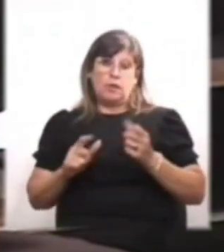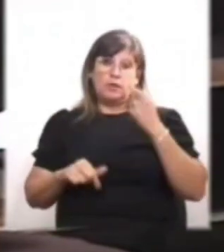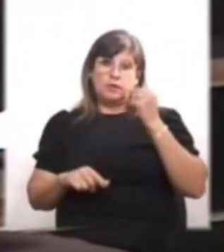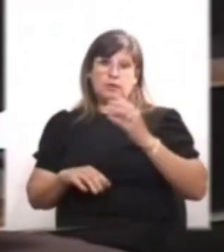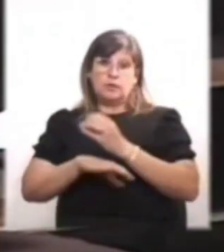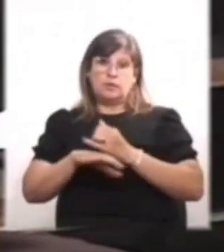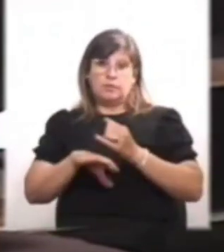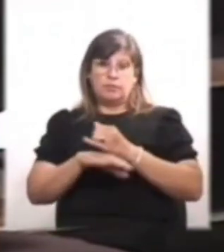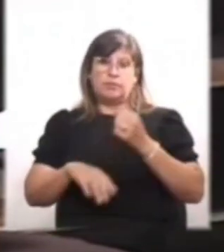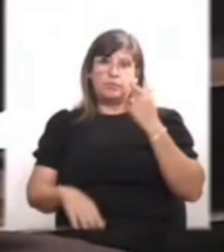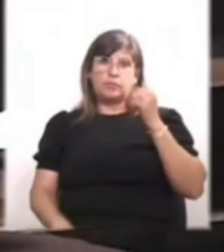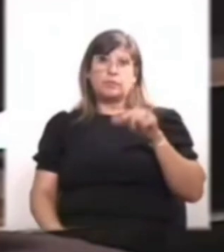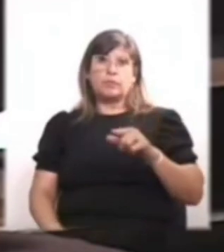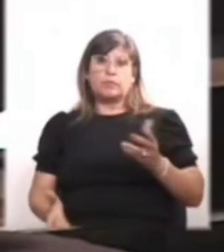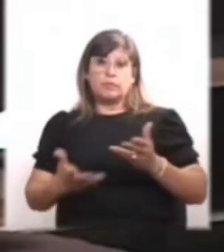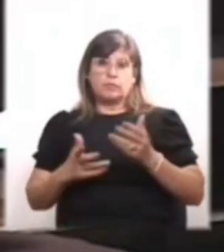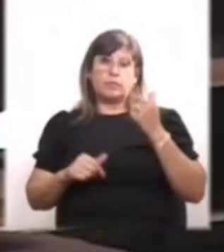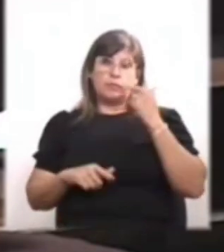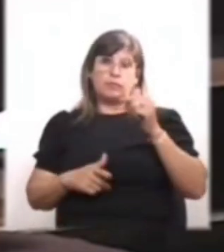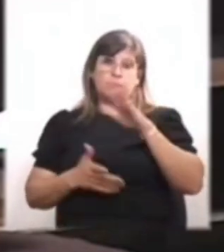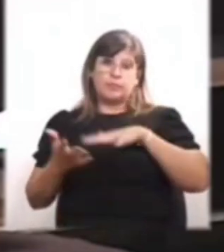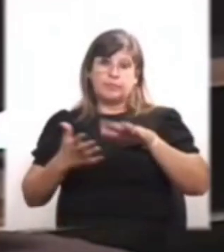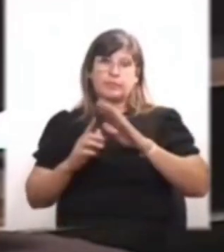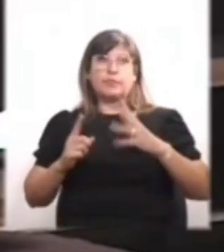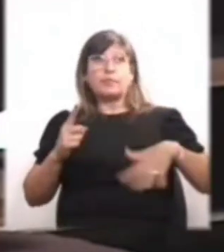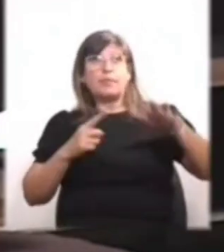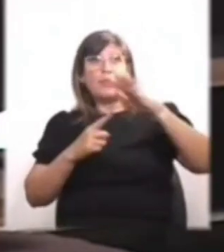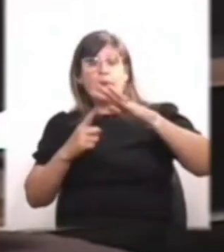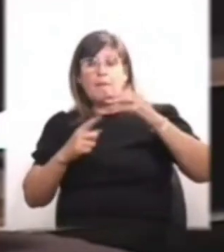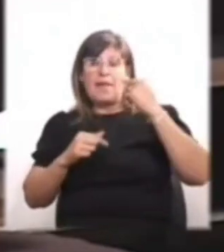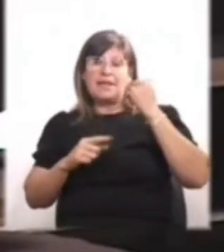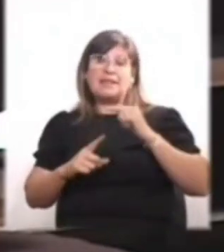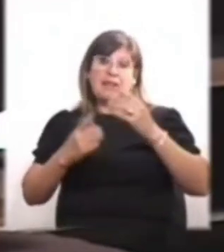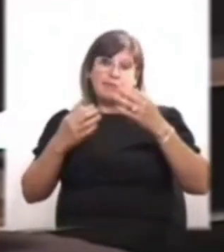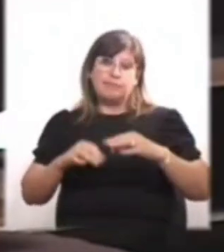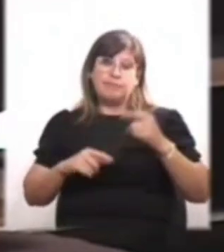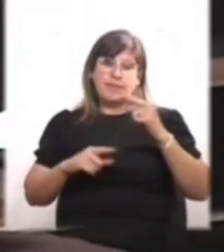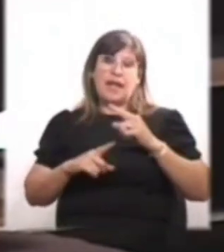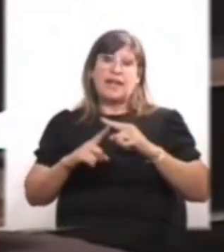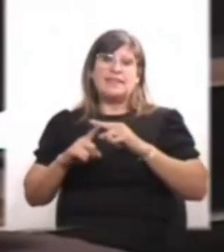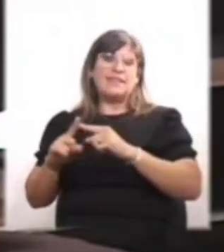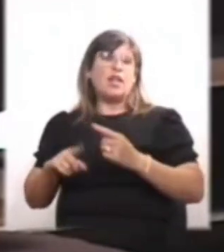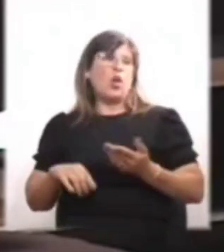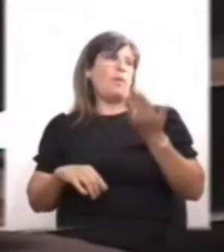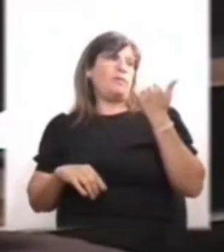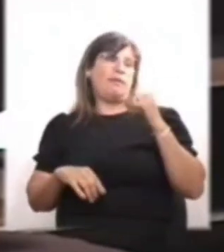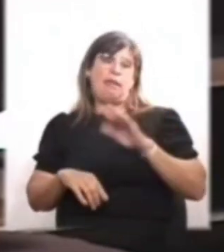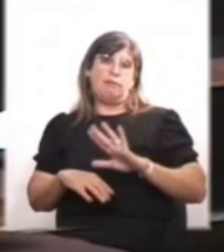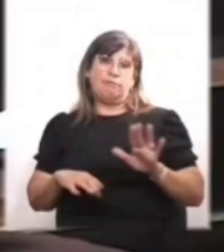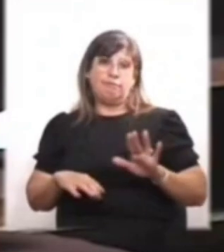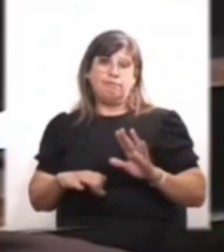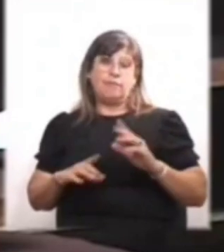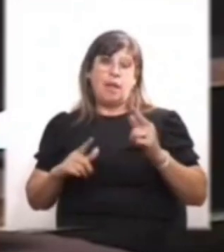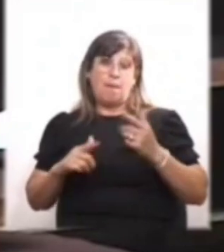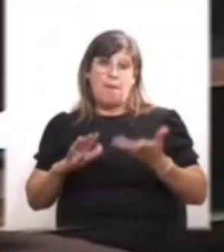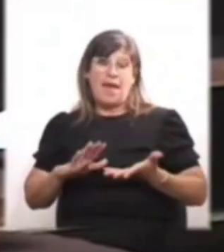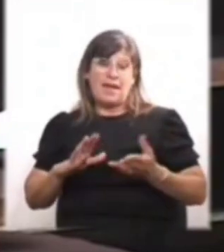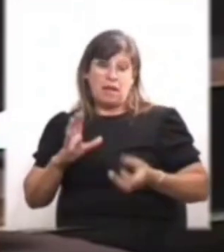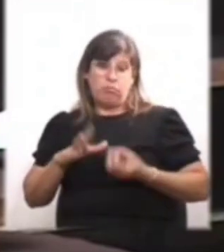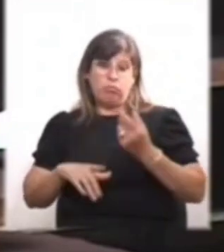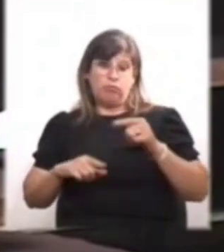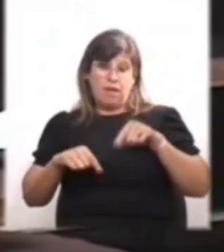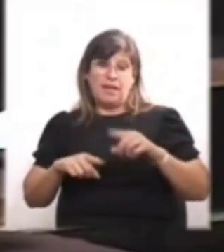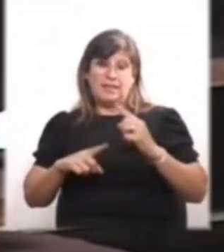institucionalización actual del área ambiental es que corresponde al siglo pasado. Para actualizarla al siglo